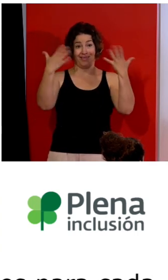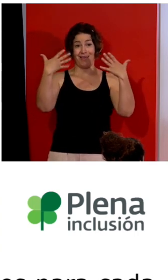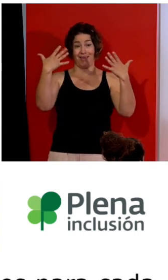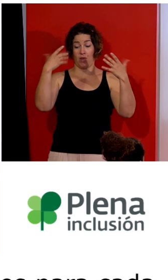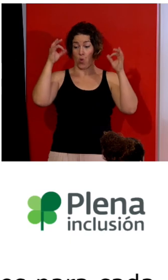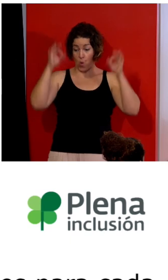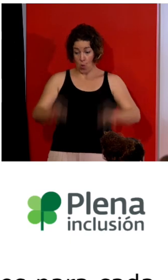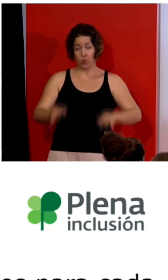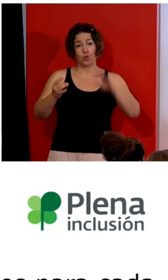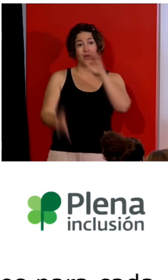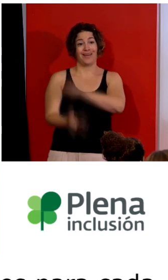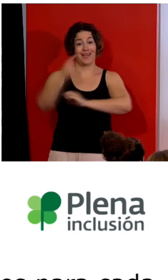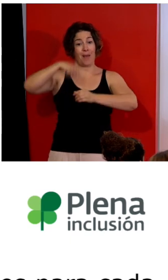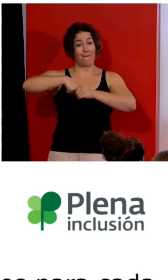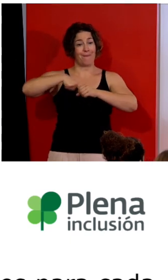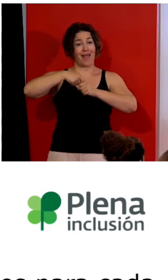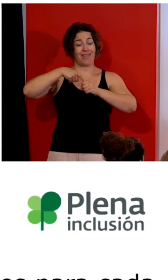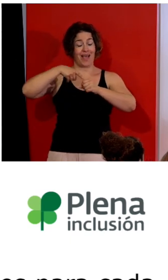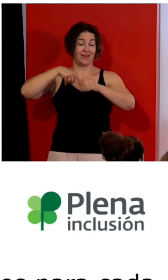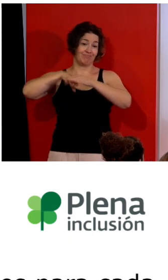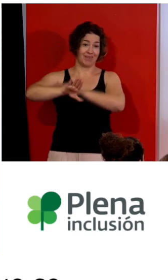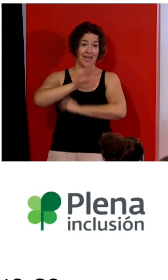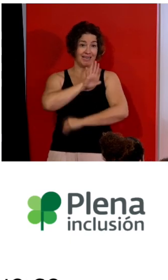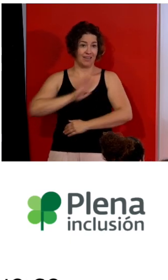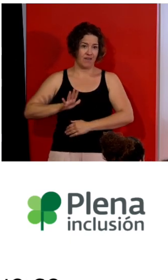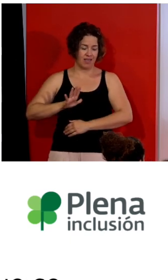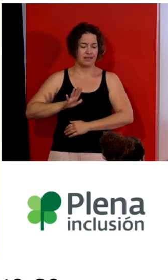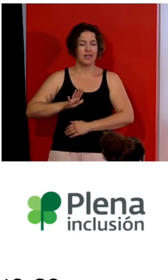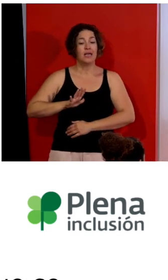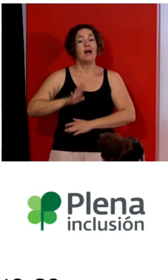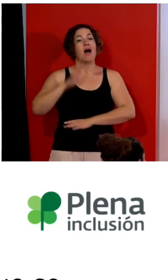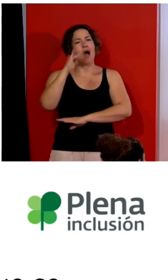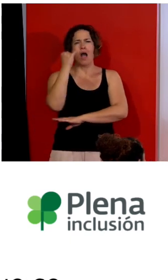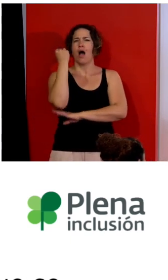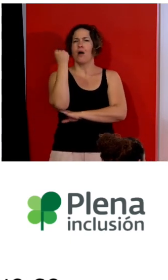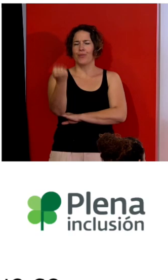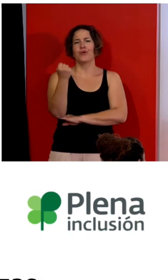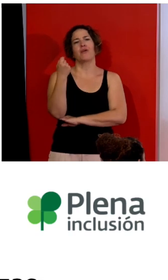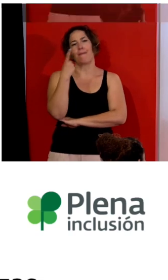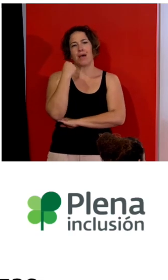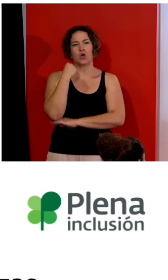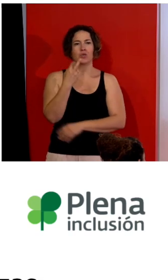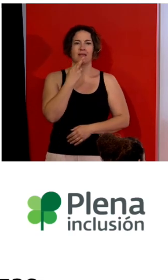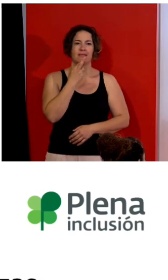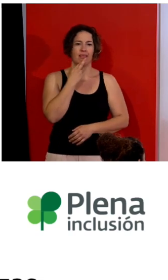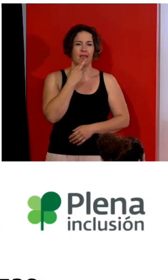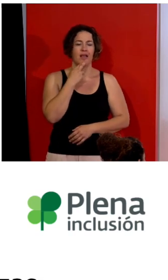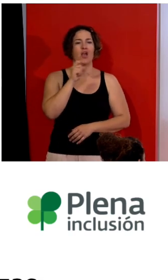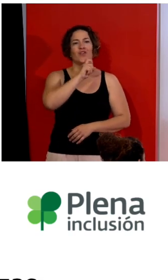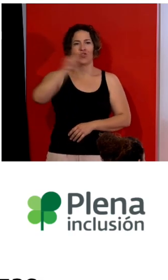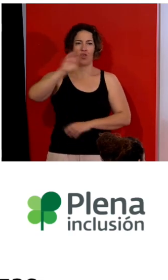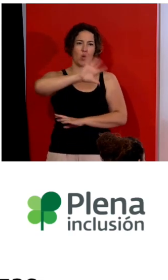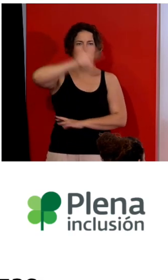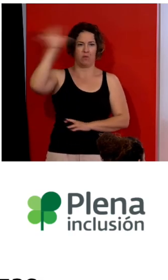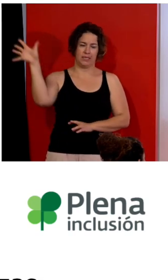plazas reservadas, cuentan además con el inestimable apoyo de Banco Santander y de Fundación